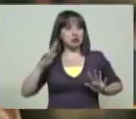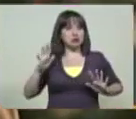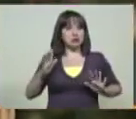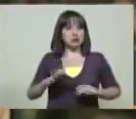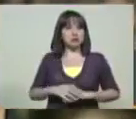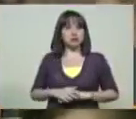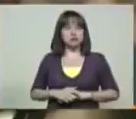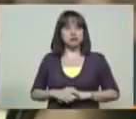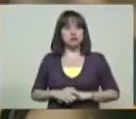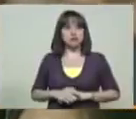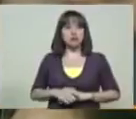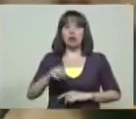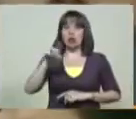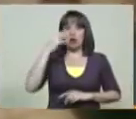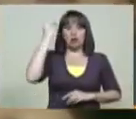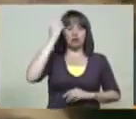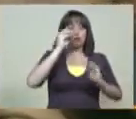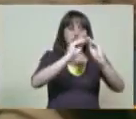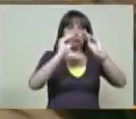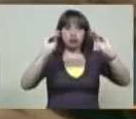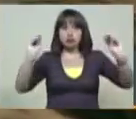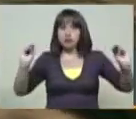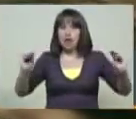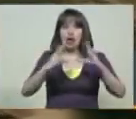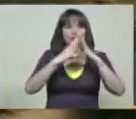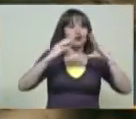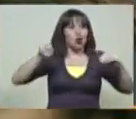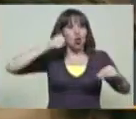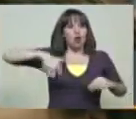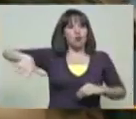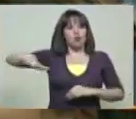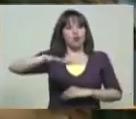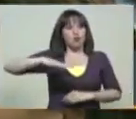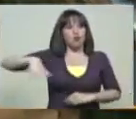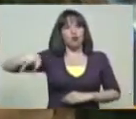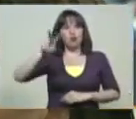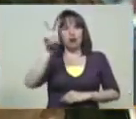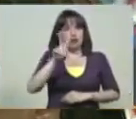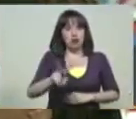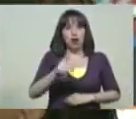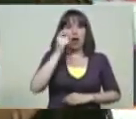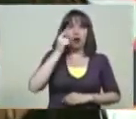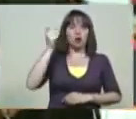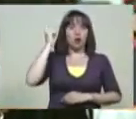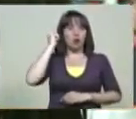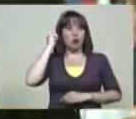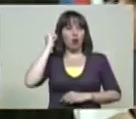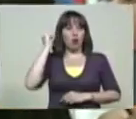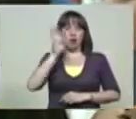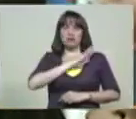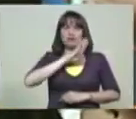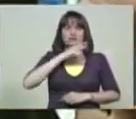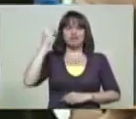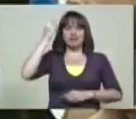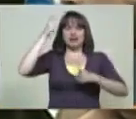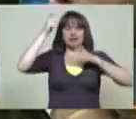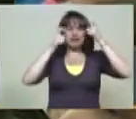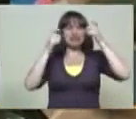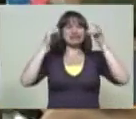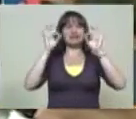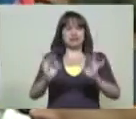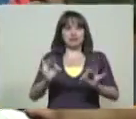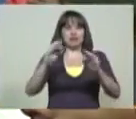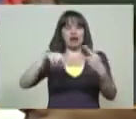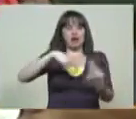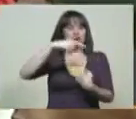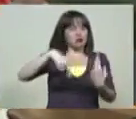yo le recomiendo a todos los venezolanos a todas las venezolanas de bien a todos los patriotas a todos los revolucionarios a